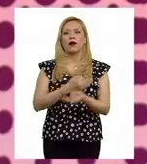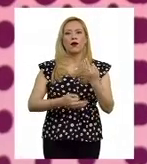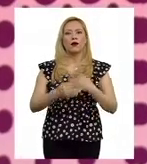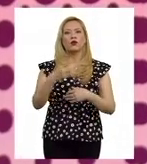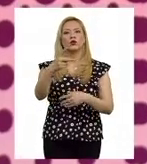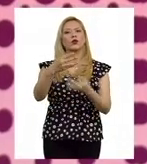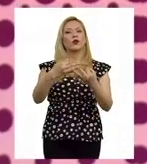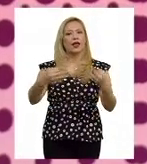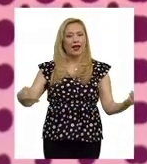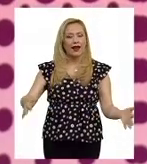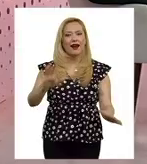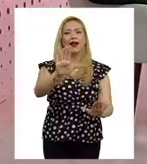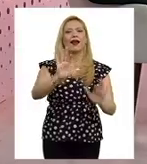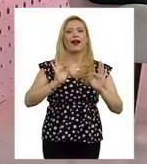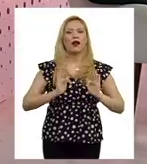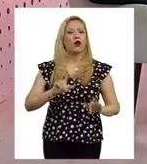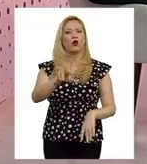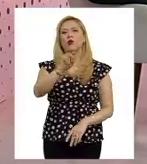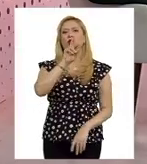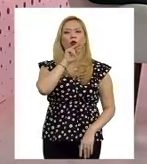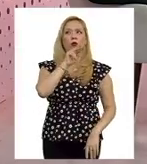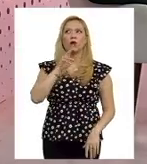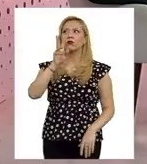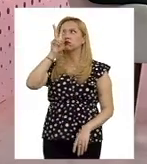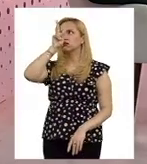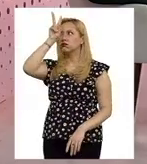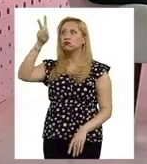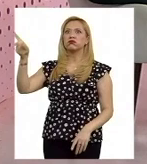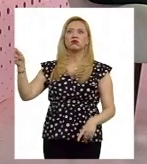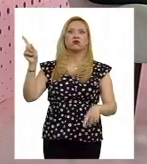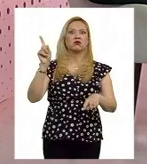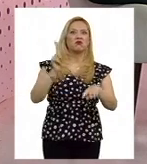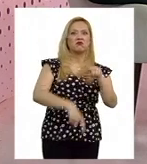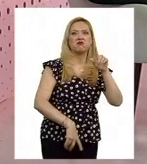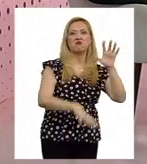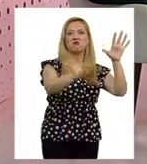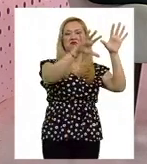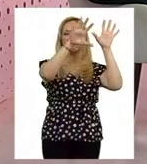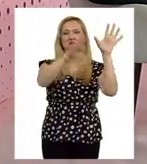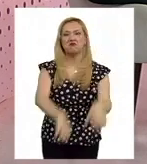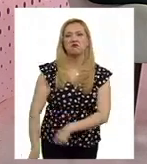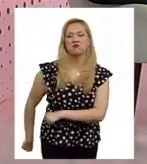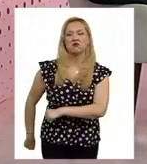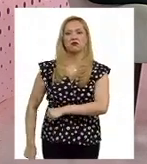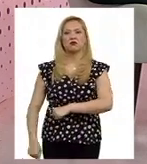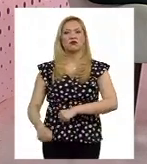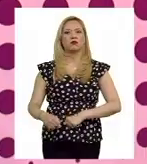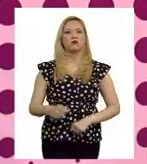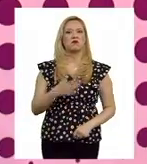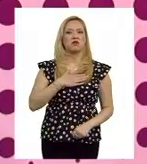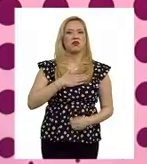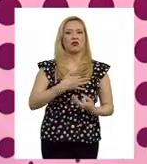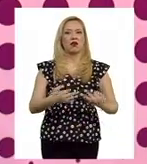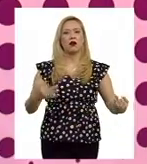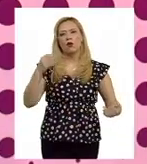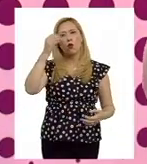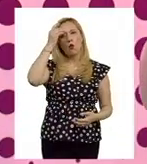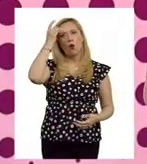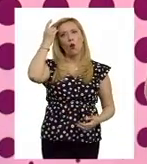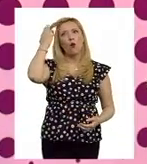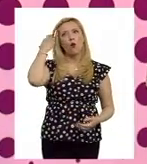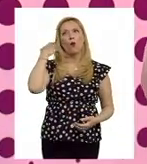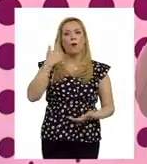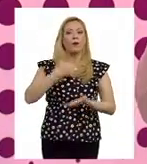territorial, que no haya unas amenazas de estos grupos que se están digamos, apropiando del territorio, pero creo